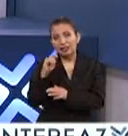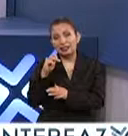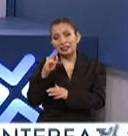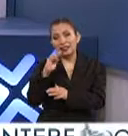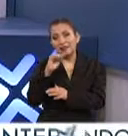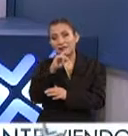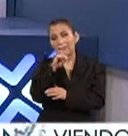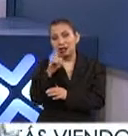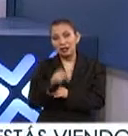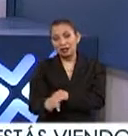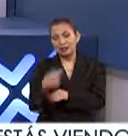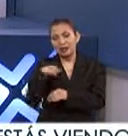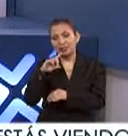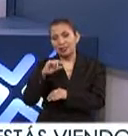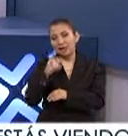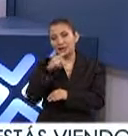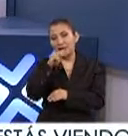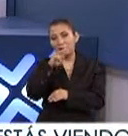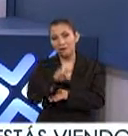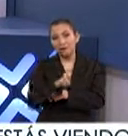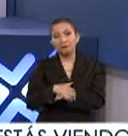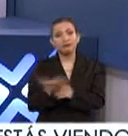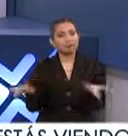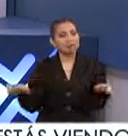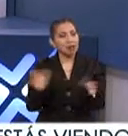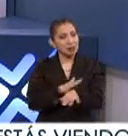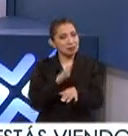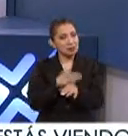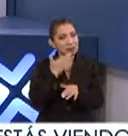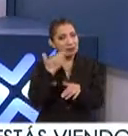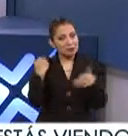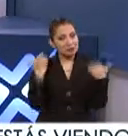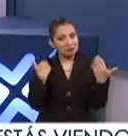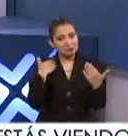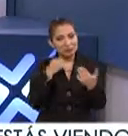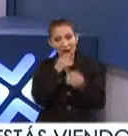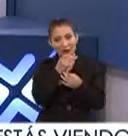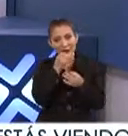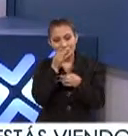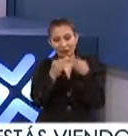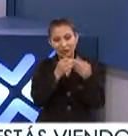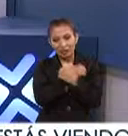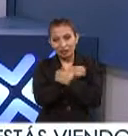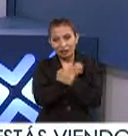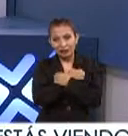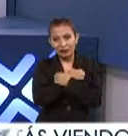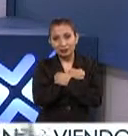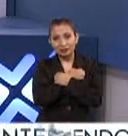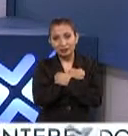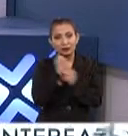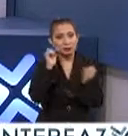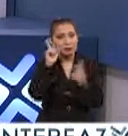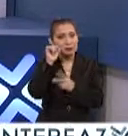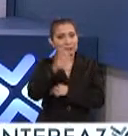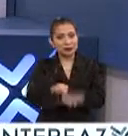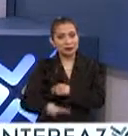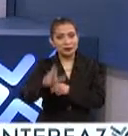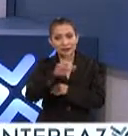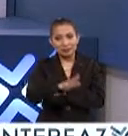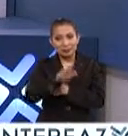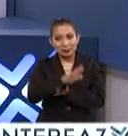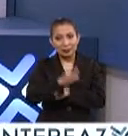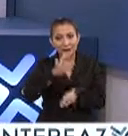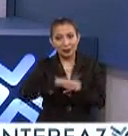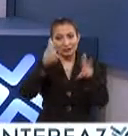de Interfaz de Televisión Educativa. Pásenla muy bien, de la Agencia Informativa de Educación de México. Pásenla muy bien. Nos vemos mañana miércoles